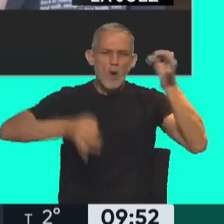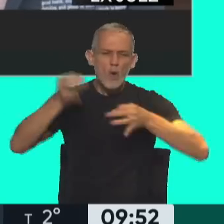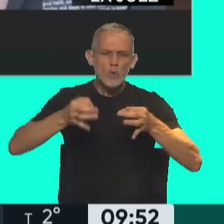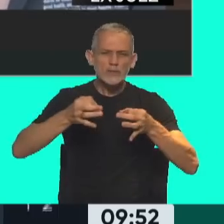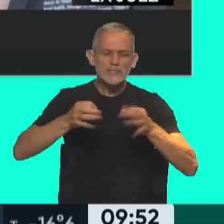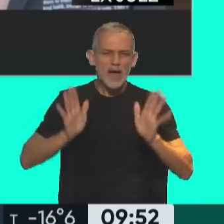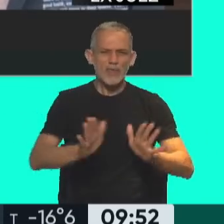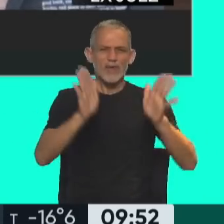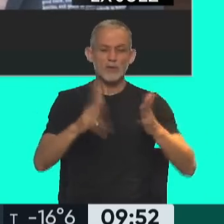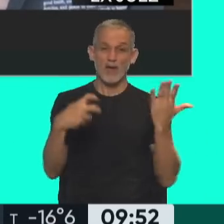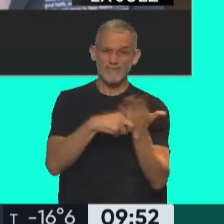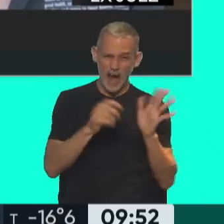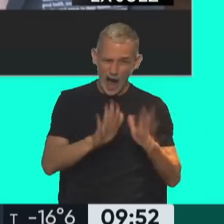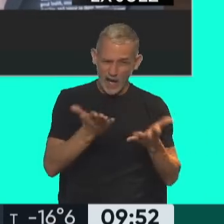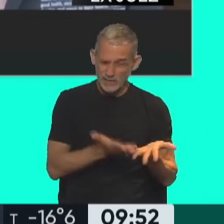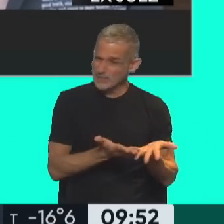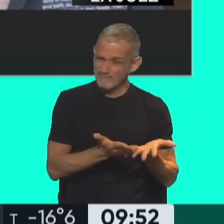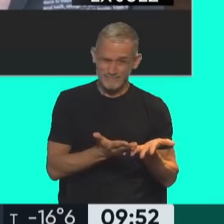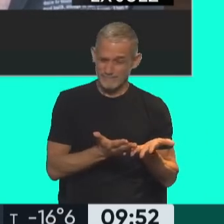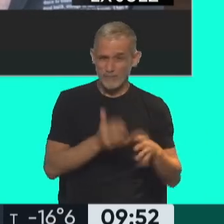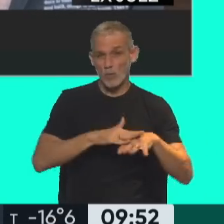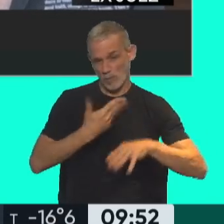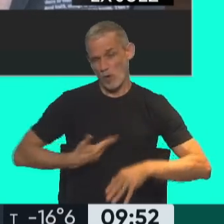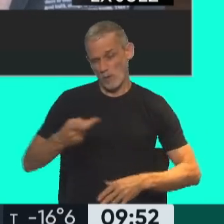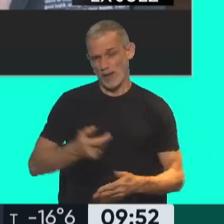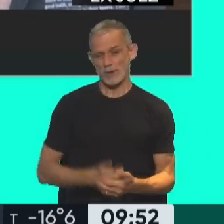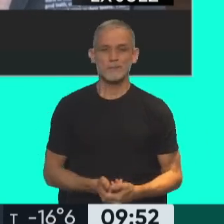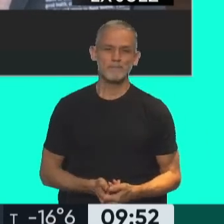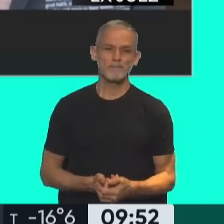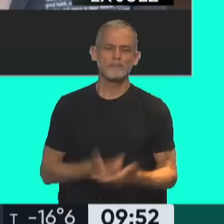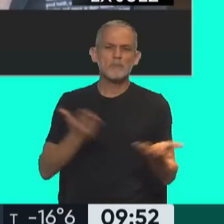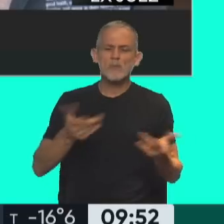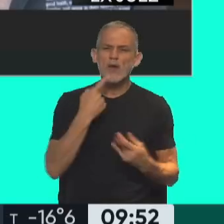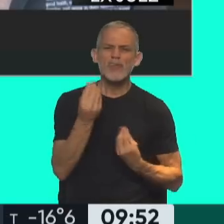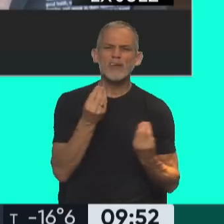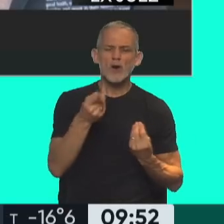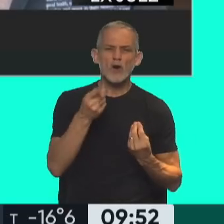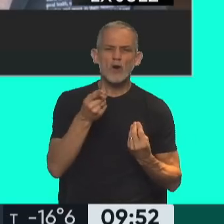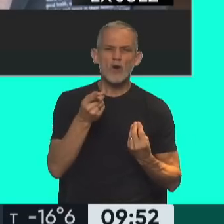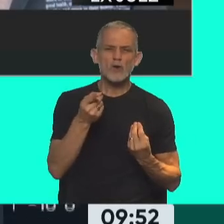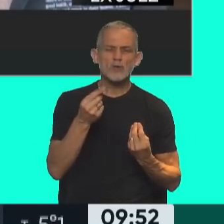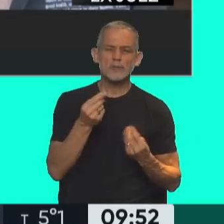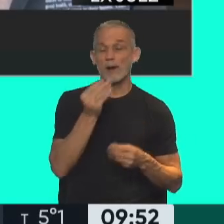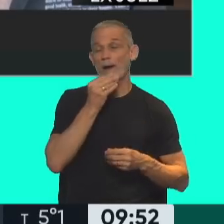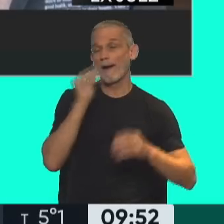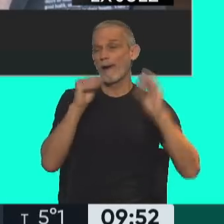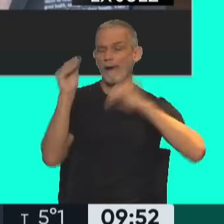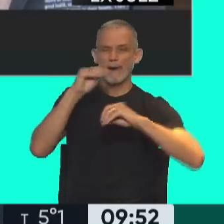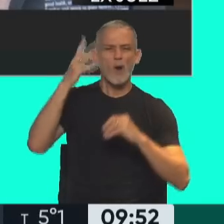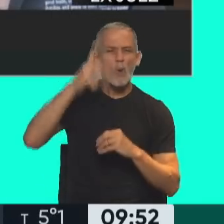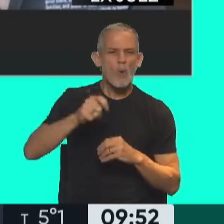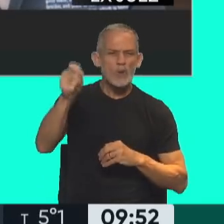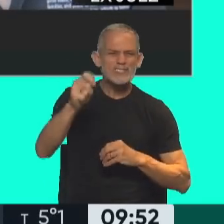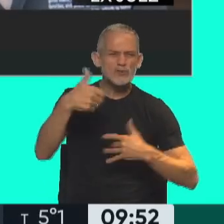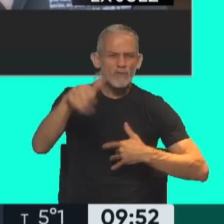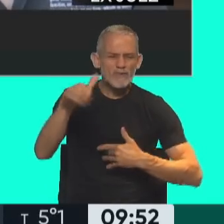hablando de fiscales de esas características doctor porque calificó puntualmente de parodia el juicio que se